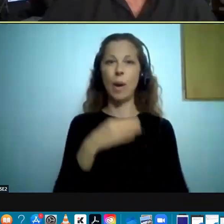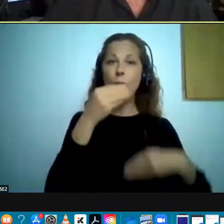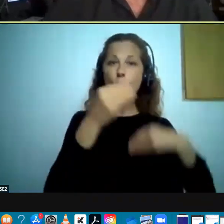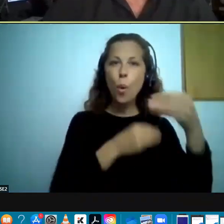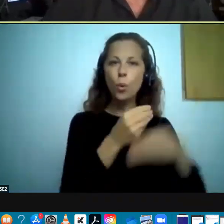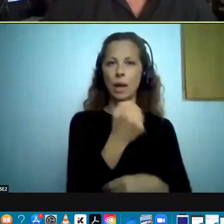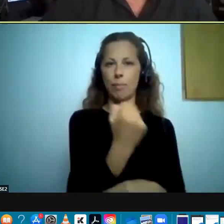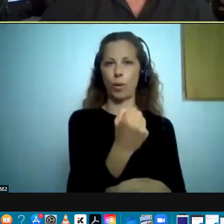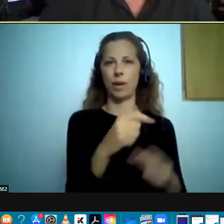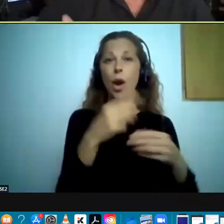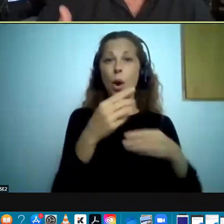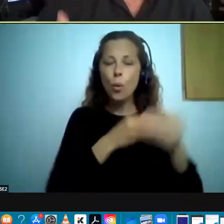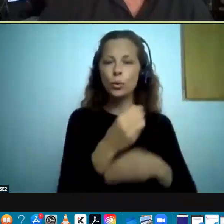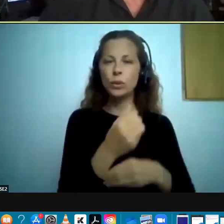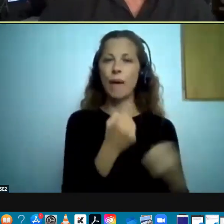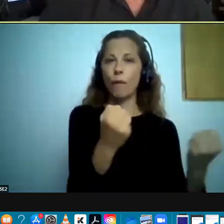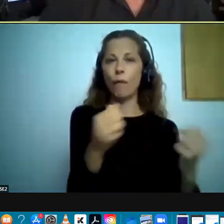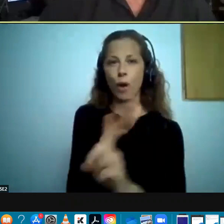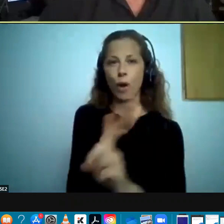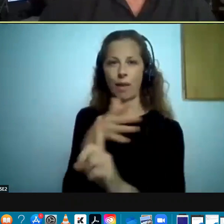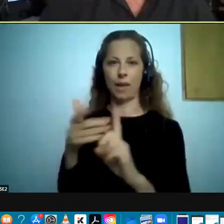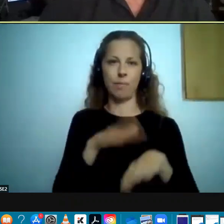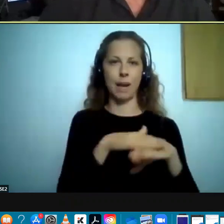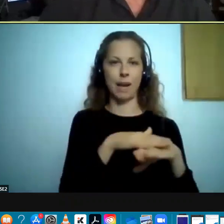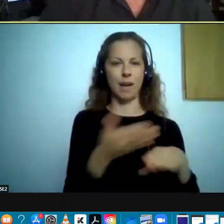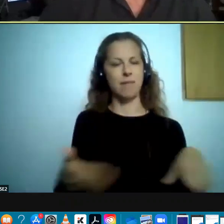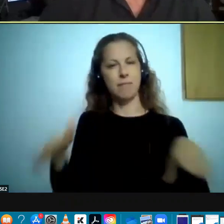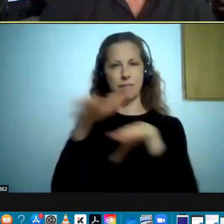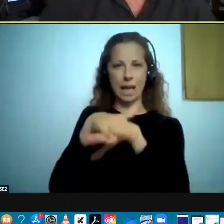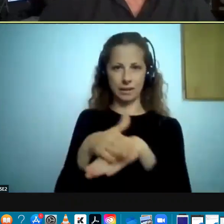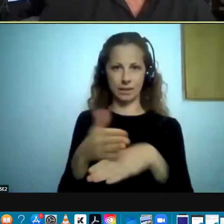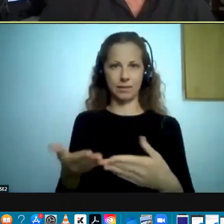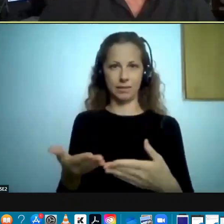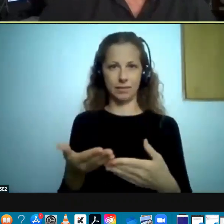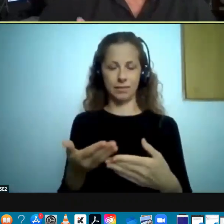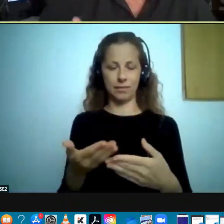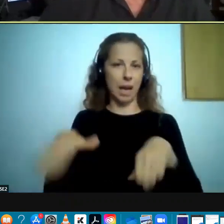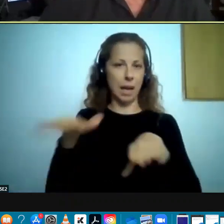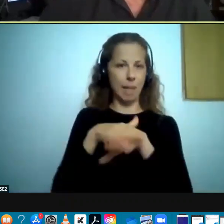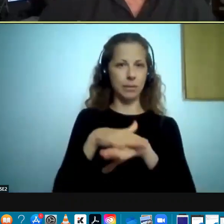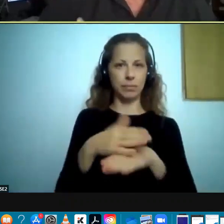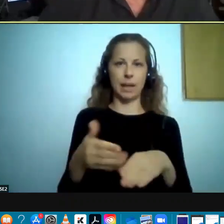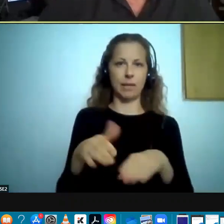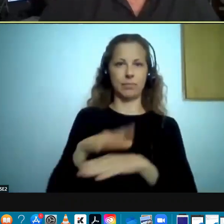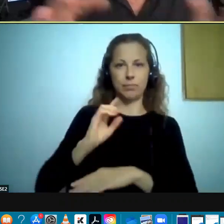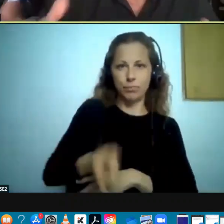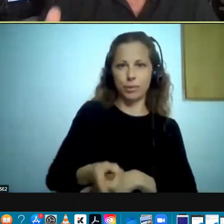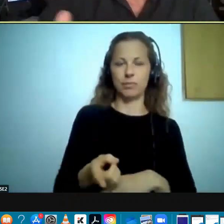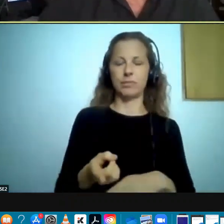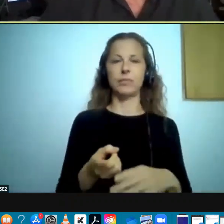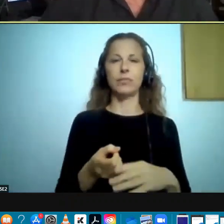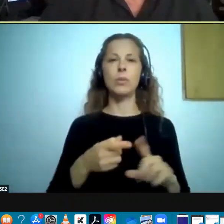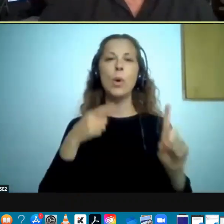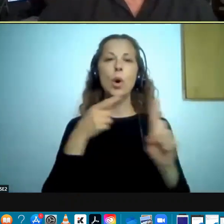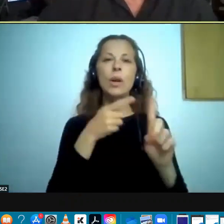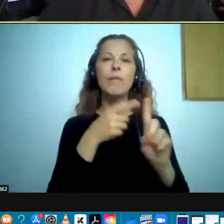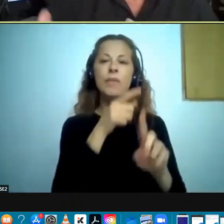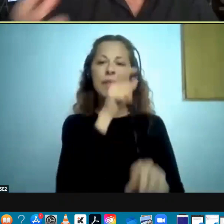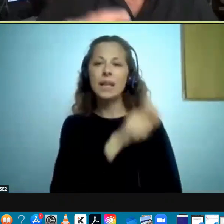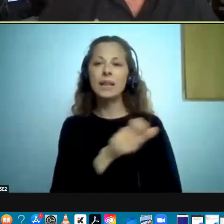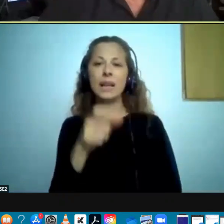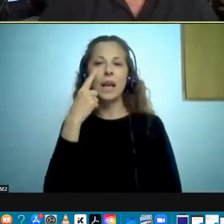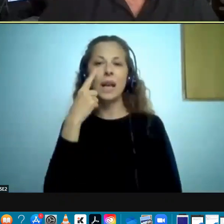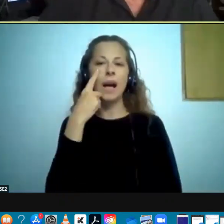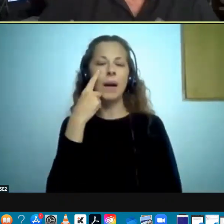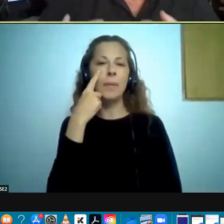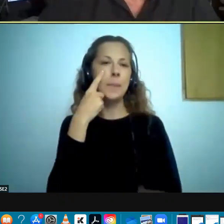fuerza para imponer esa idea, para actuar de manera, digamos, referente a la hora de condicionar la